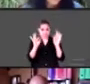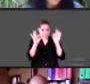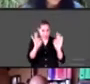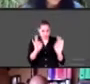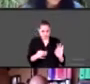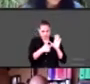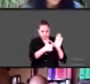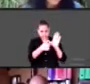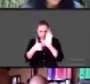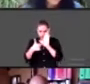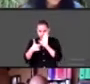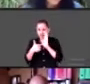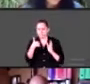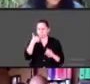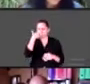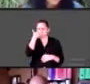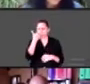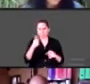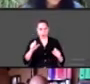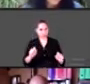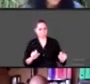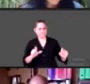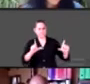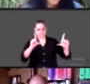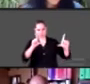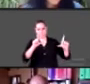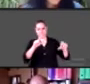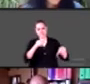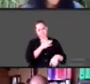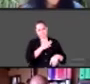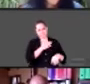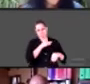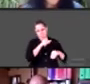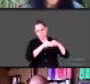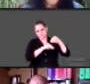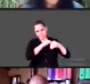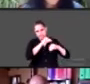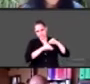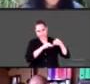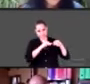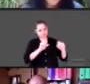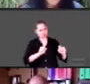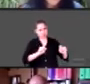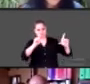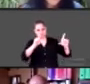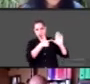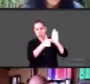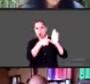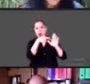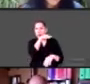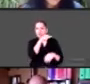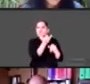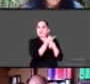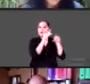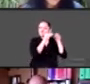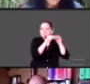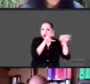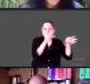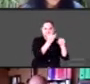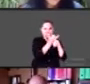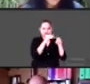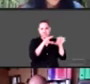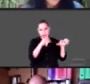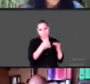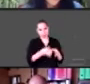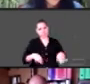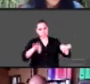comparto la pantalla de mi presentación, donde hay algunos relevantes que seguramente el